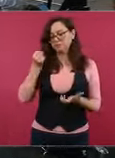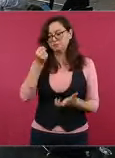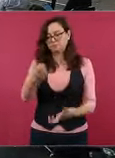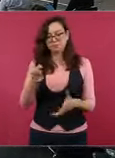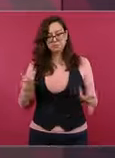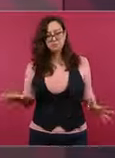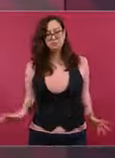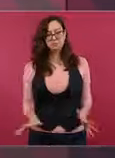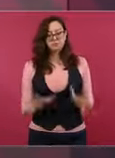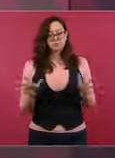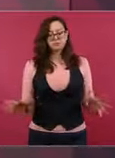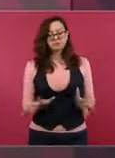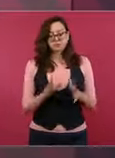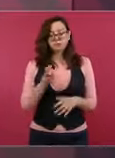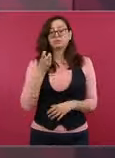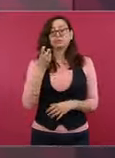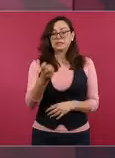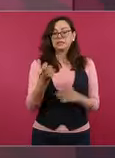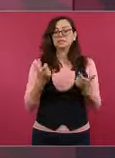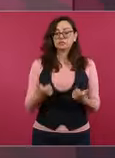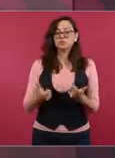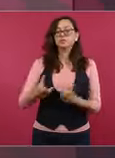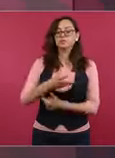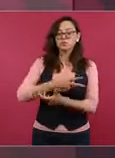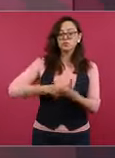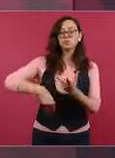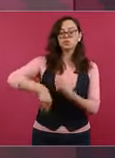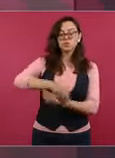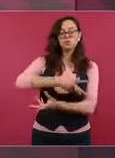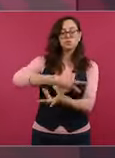que también después de que